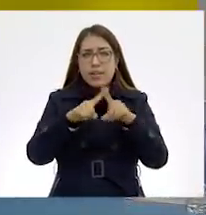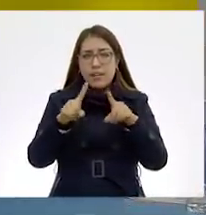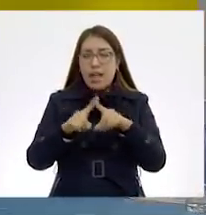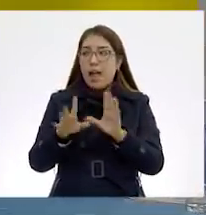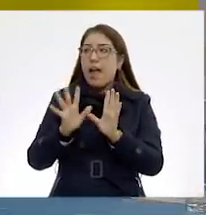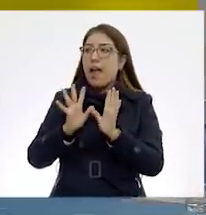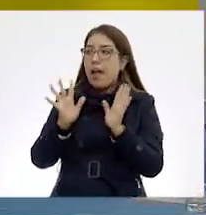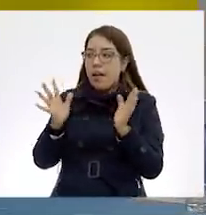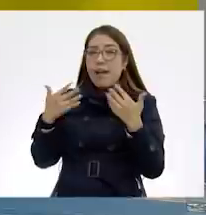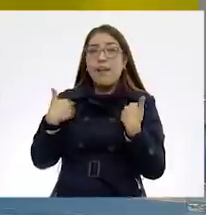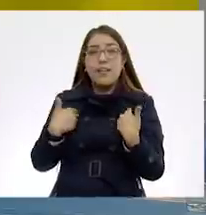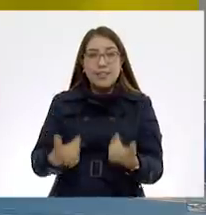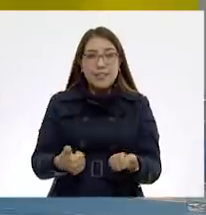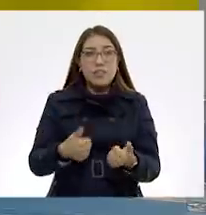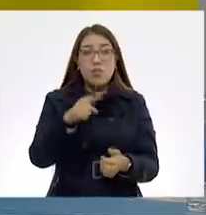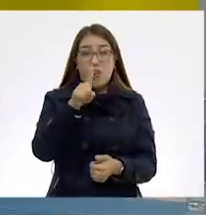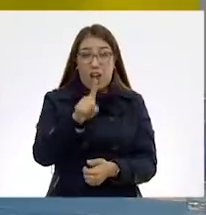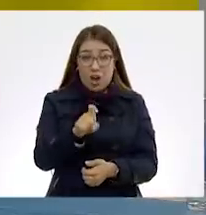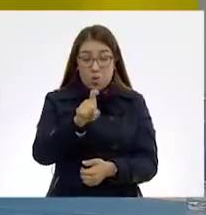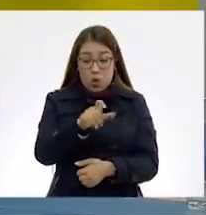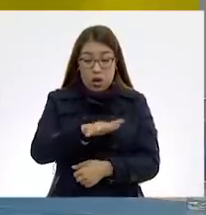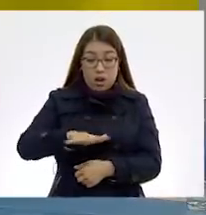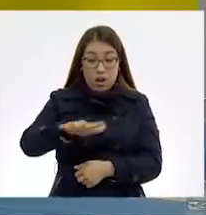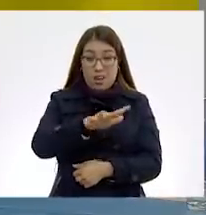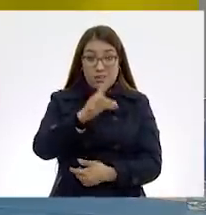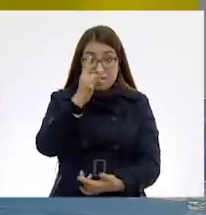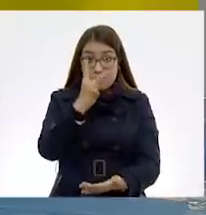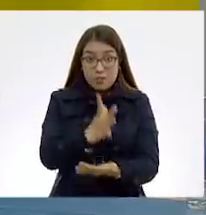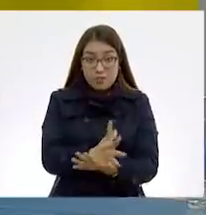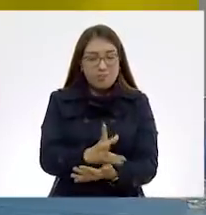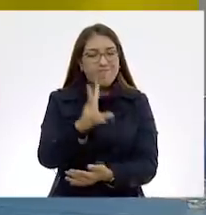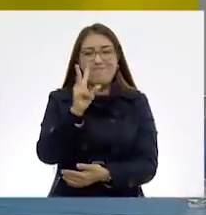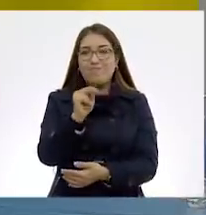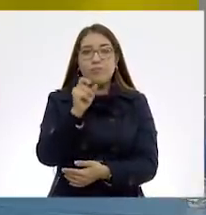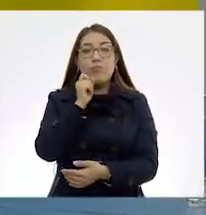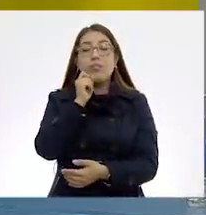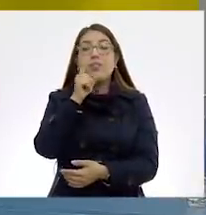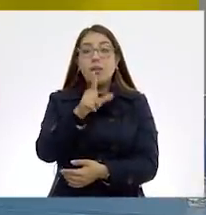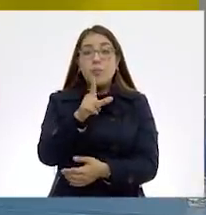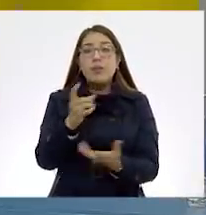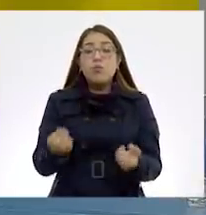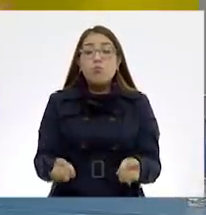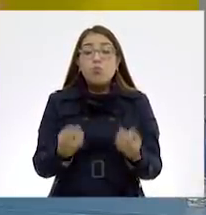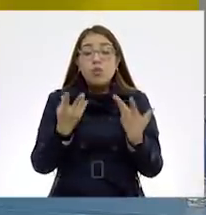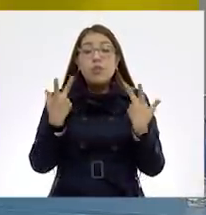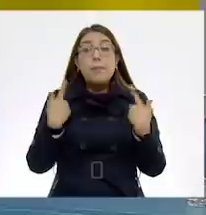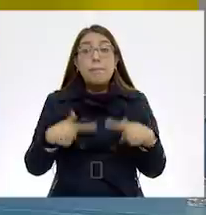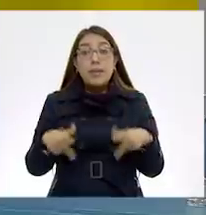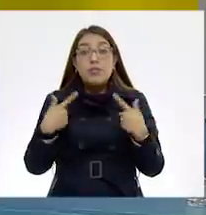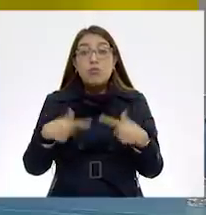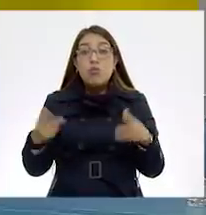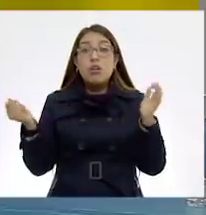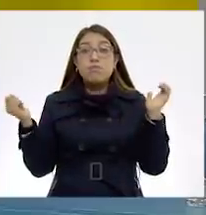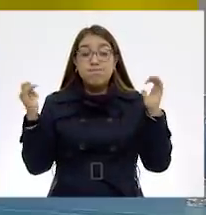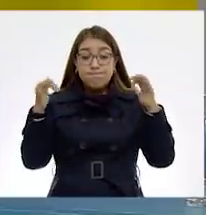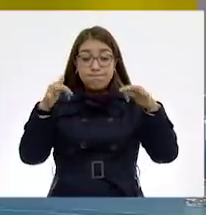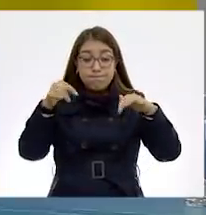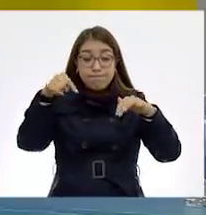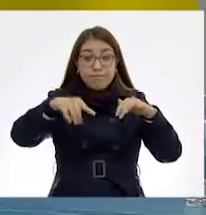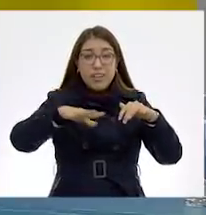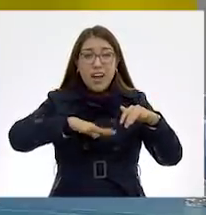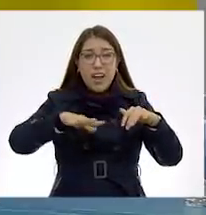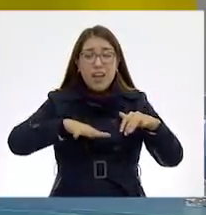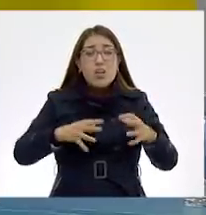es la cantidad de agua que hay en el lugar determinado, sino también el número de población existente en él y